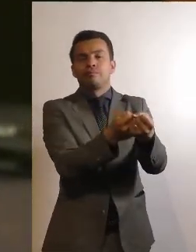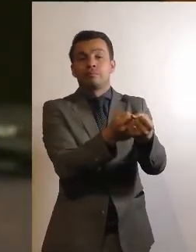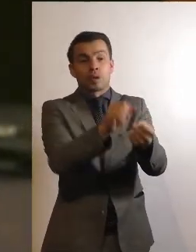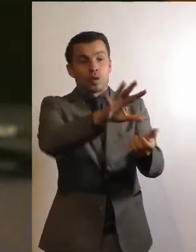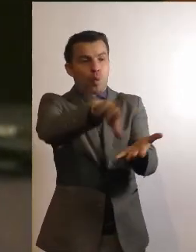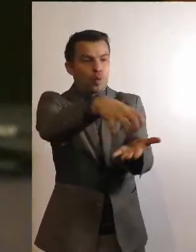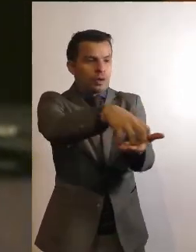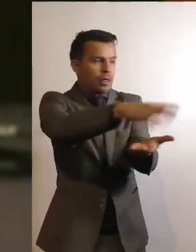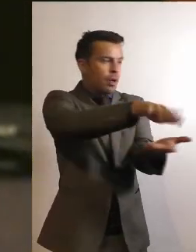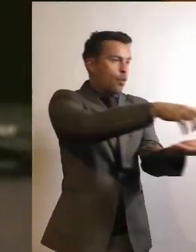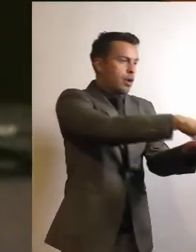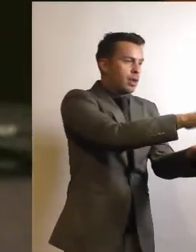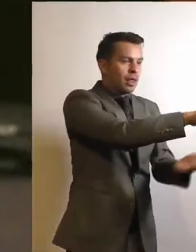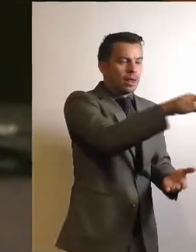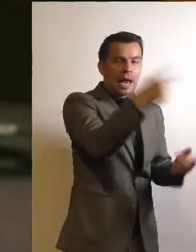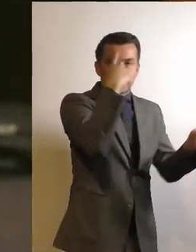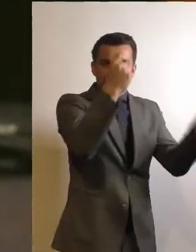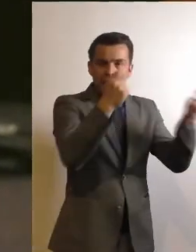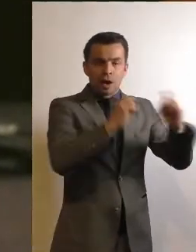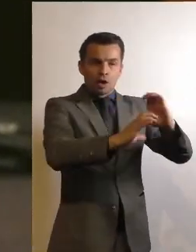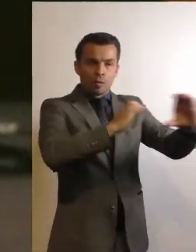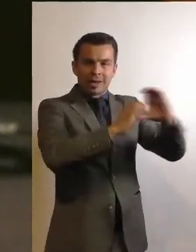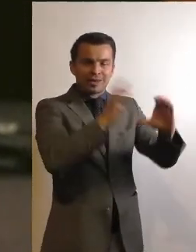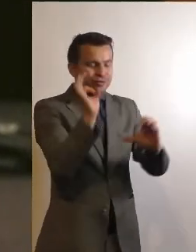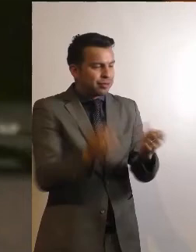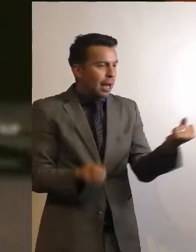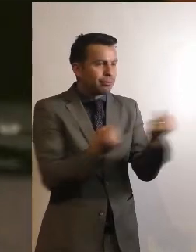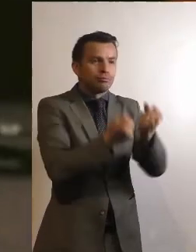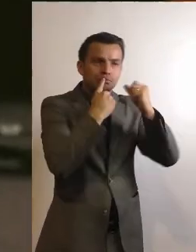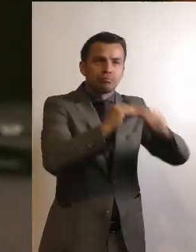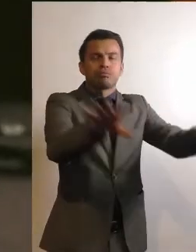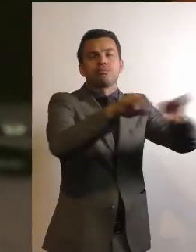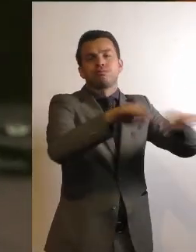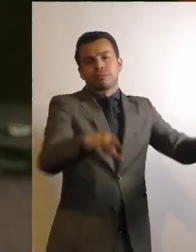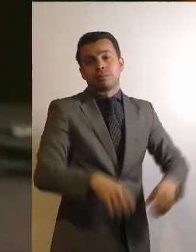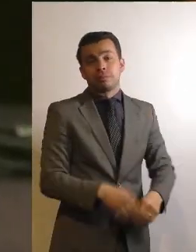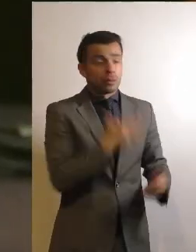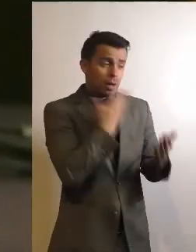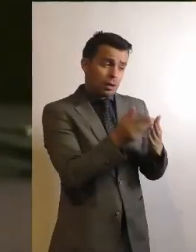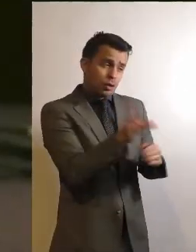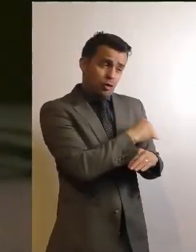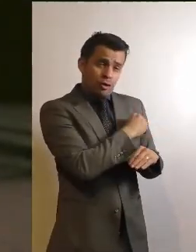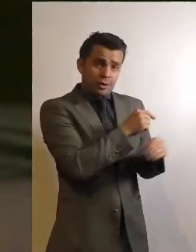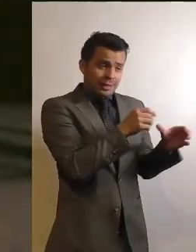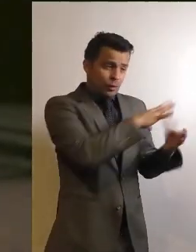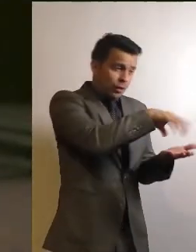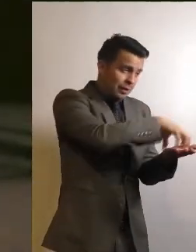administrativas, y agradezco a las facultades por toda la colaboración, para seguir en esa situación que vivimos todos de